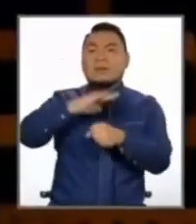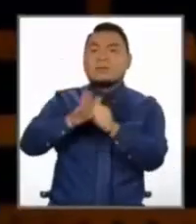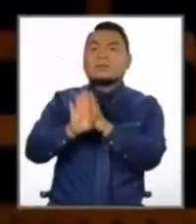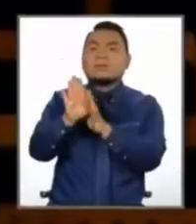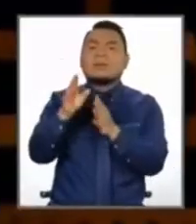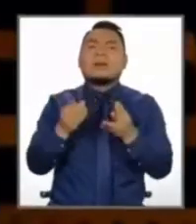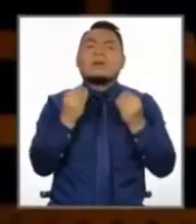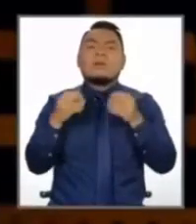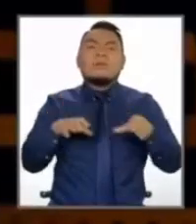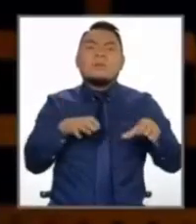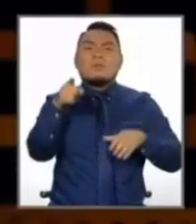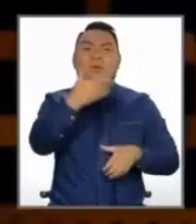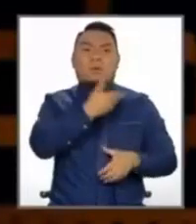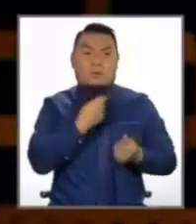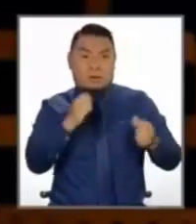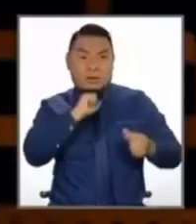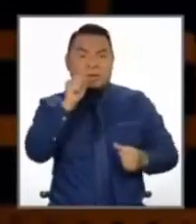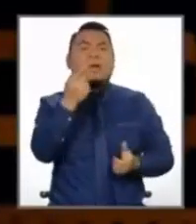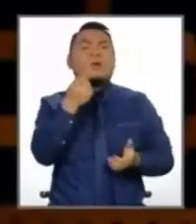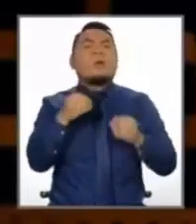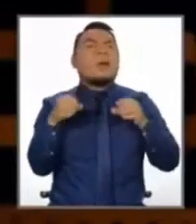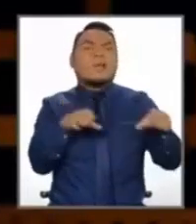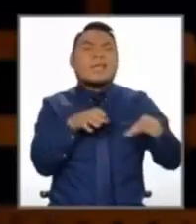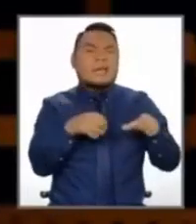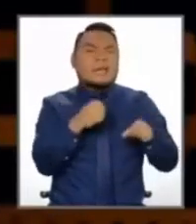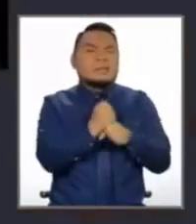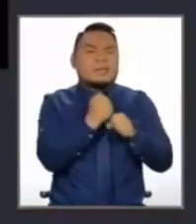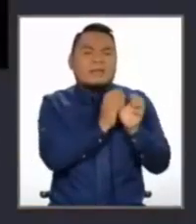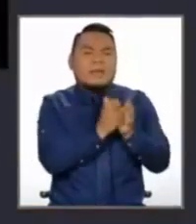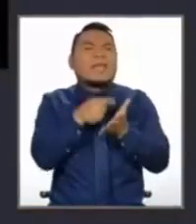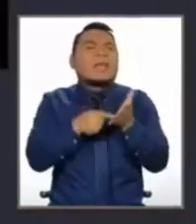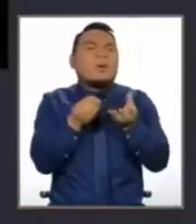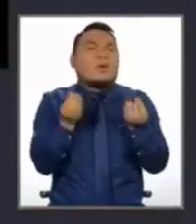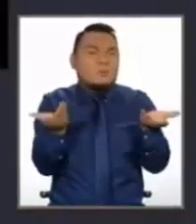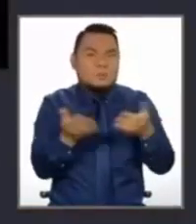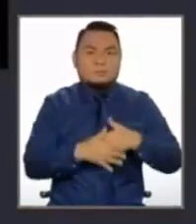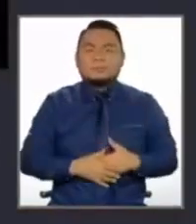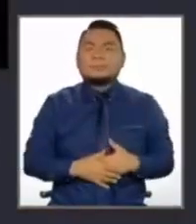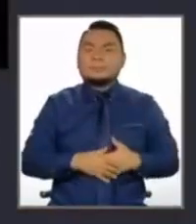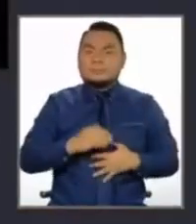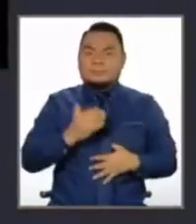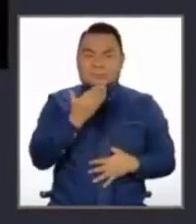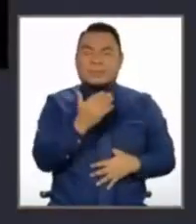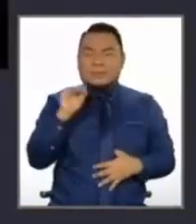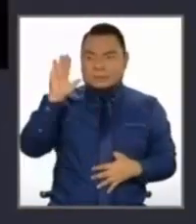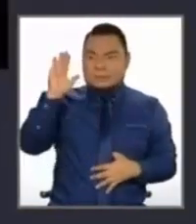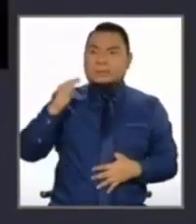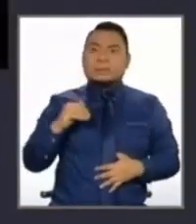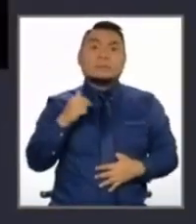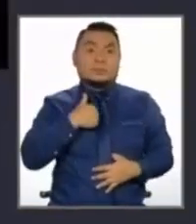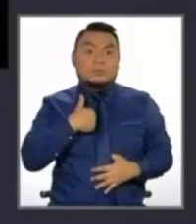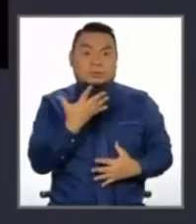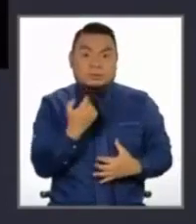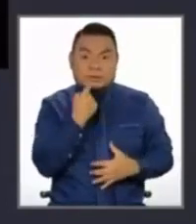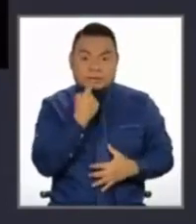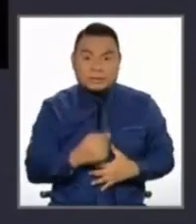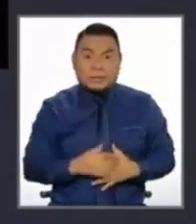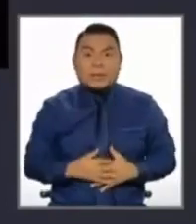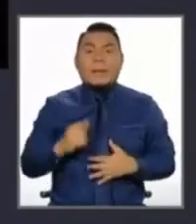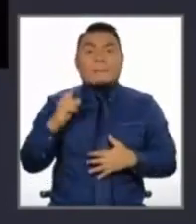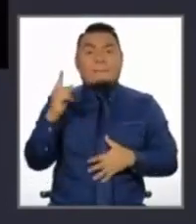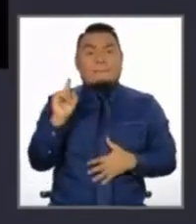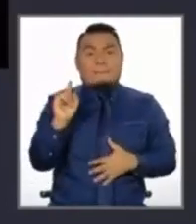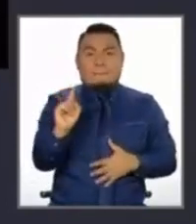cómo un eventual gobierno suyo actuaría. Señor Ceballos. Sí, yo quiero señalar que el primer dique